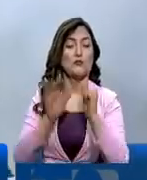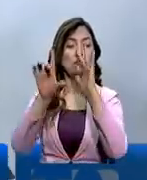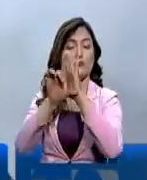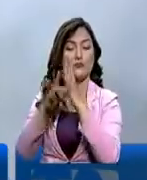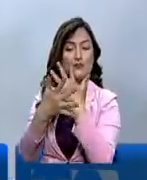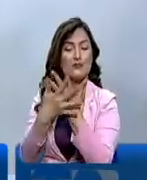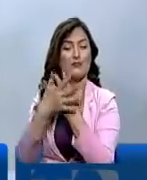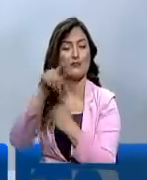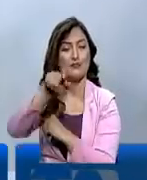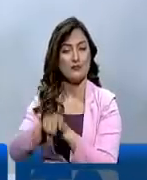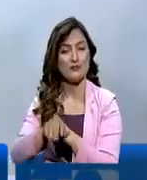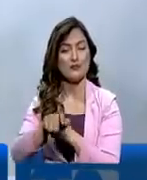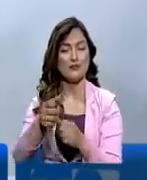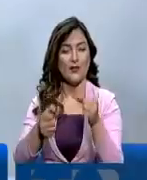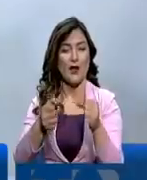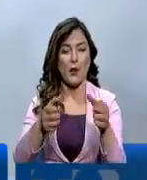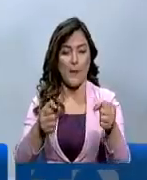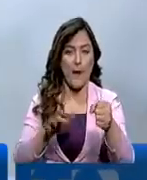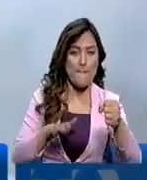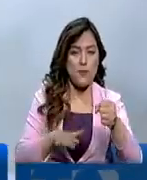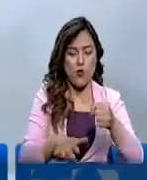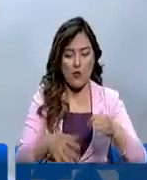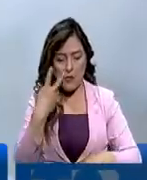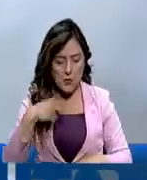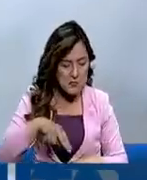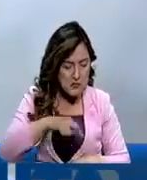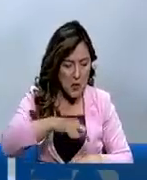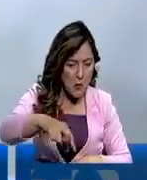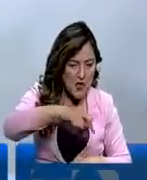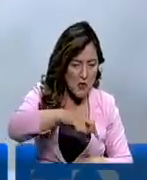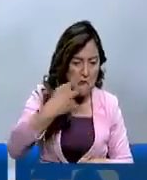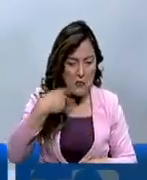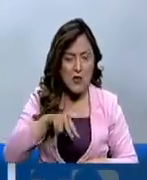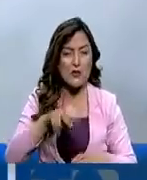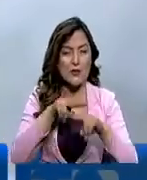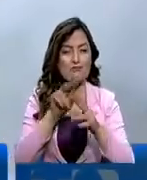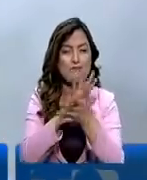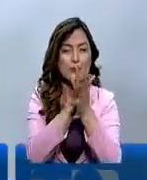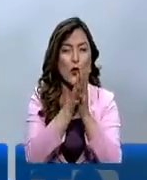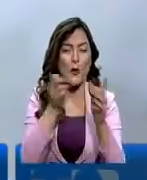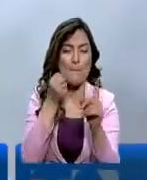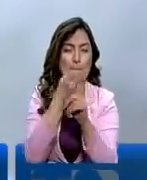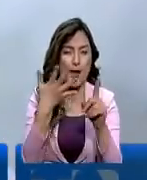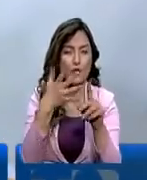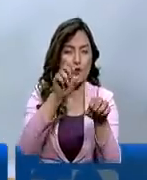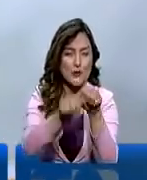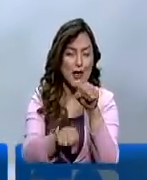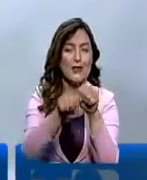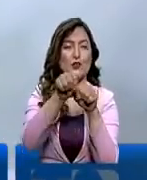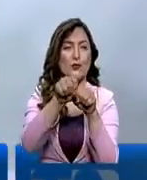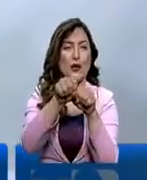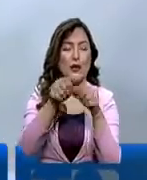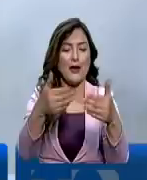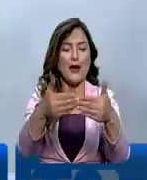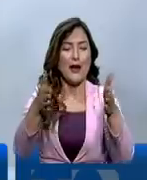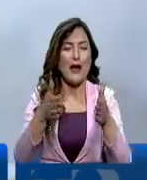nosotros necesitamos huellas de frenaje, huellas de arrastre para establecer esto. Los impactos, los daños o las deformaciones